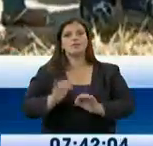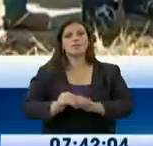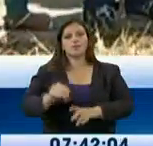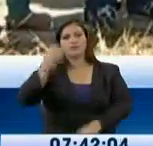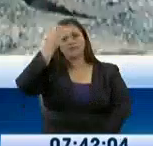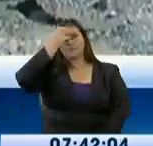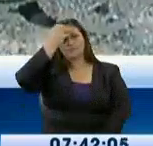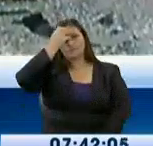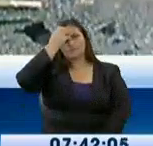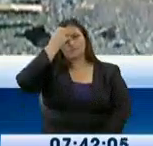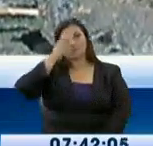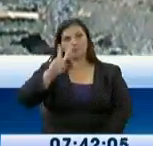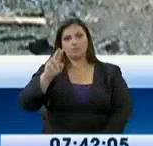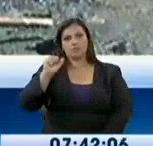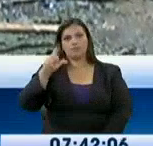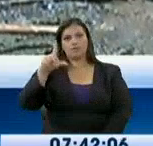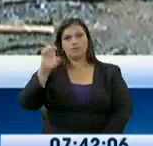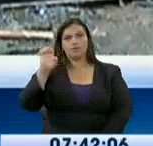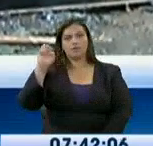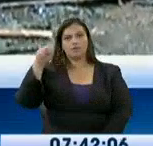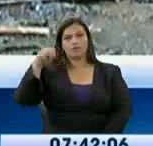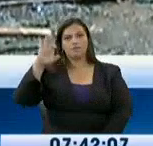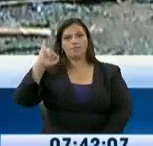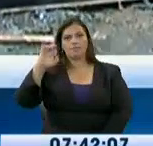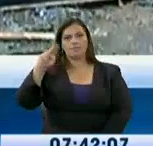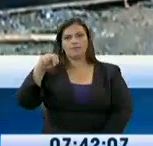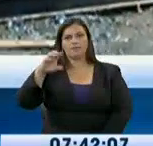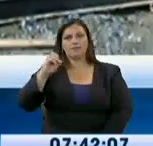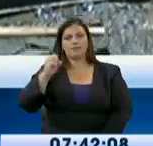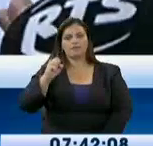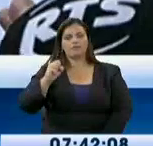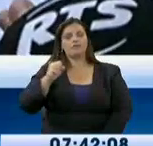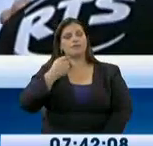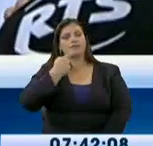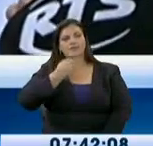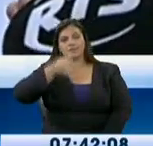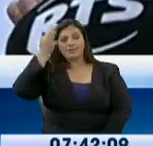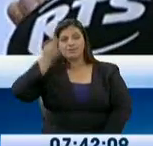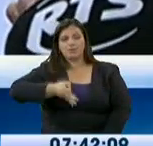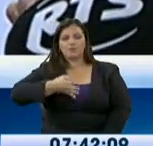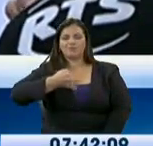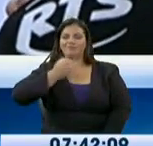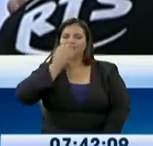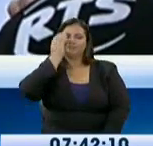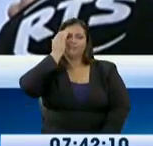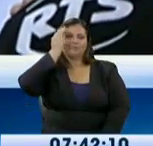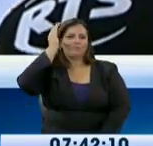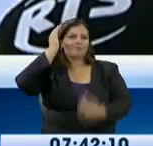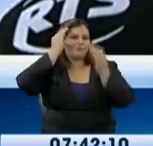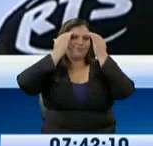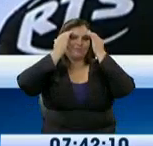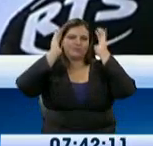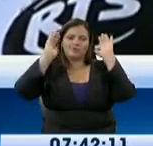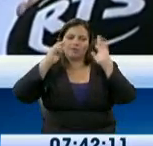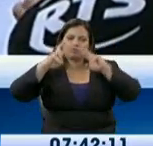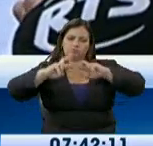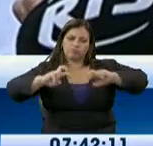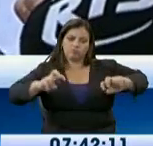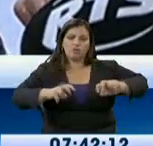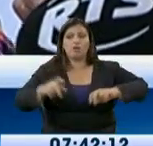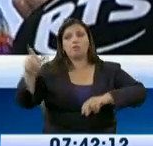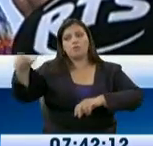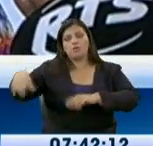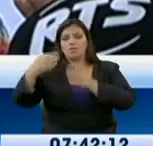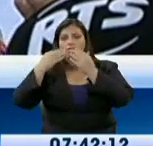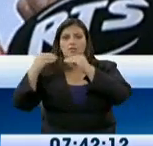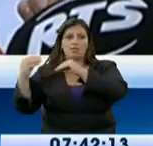de rumores y que está esperando el informe oficial de las autoridades. Los mantenemos como rumores. Las investigaciones se tienen que desarrollar de la